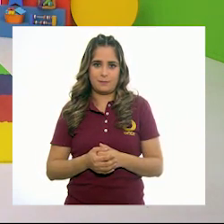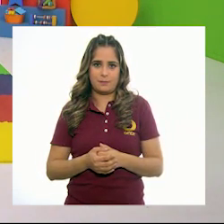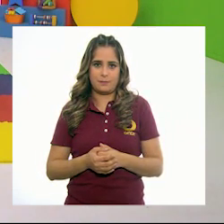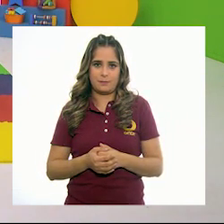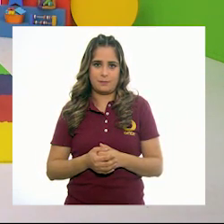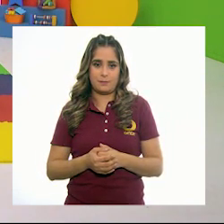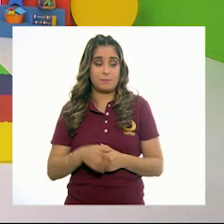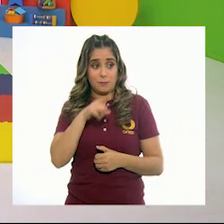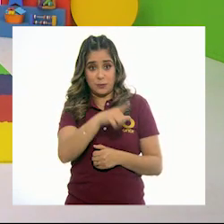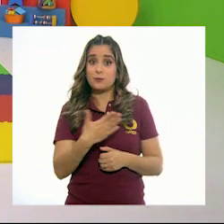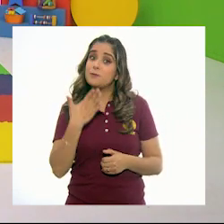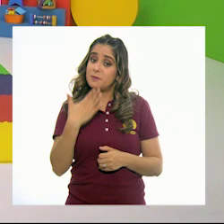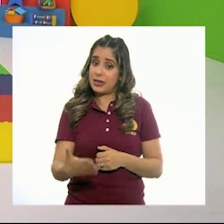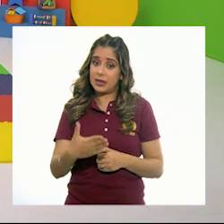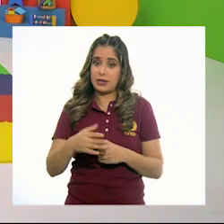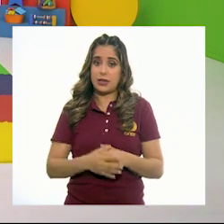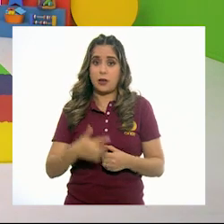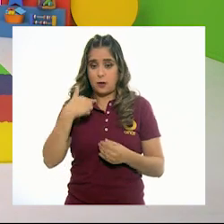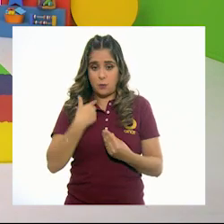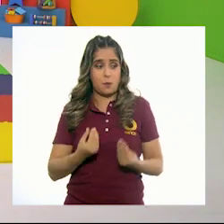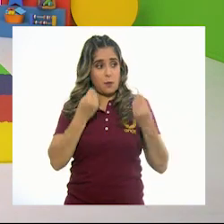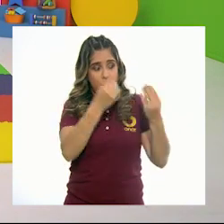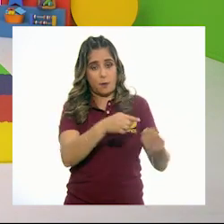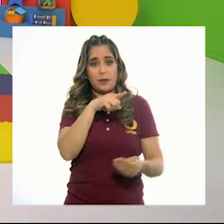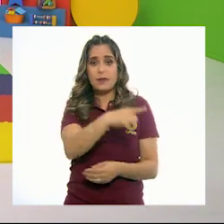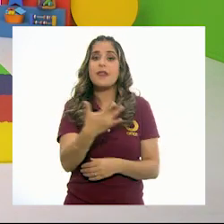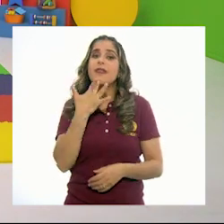Estás haciendo buen trabajo. Te voy a entregar un dragón.